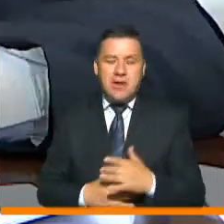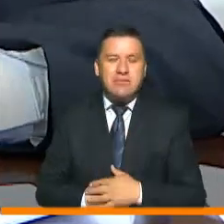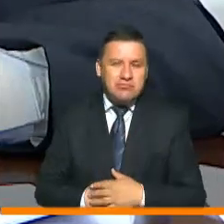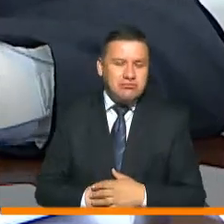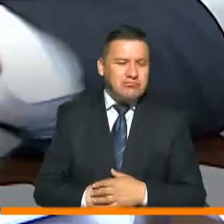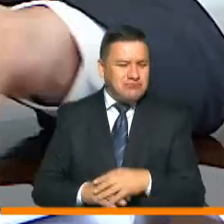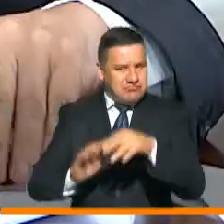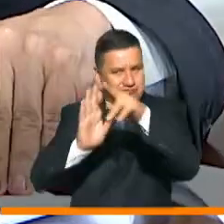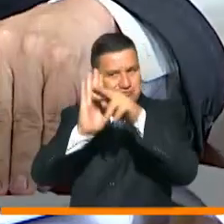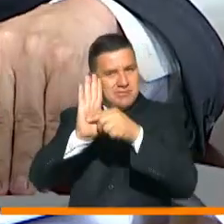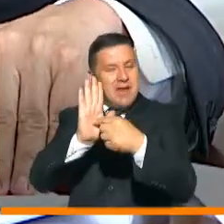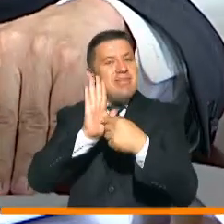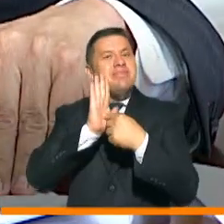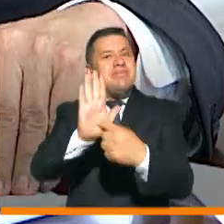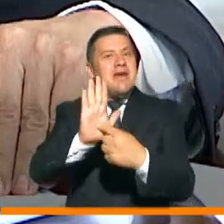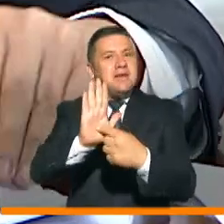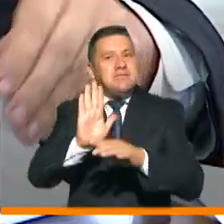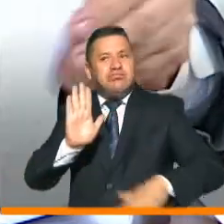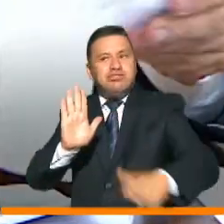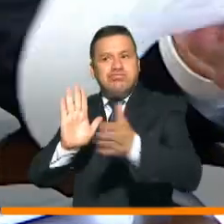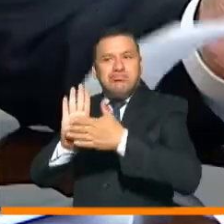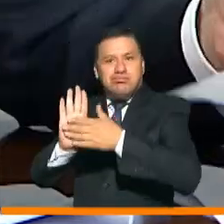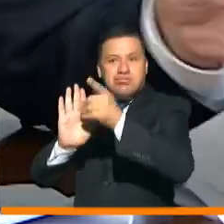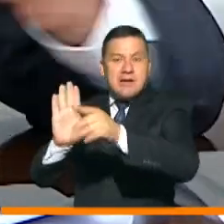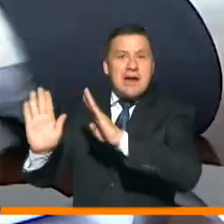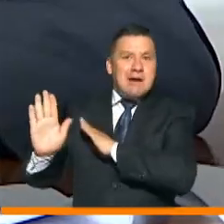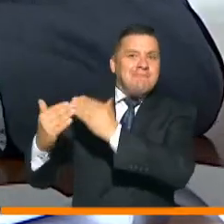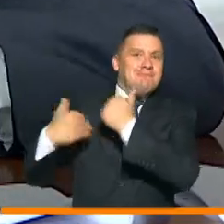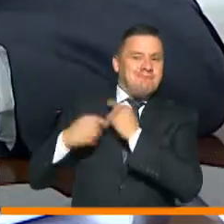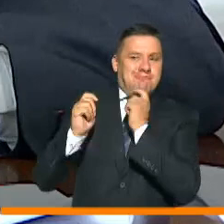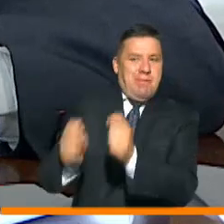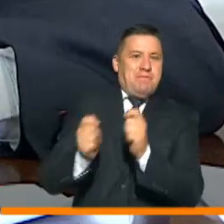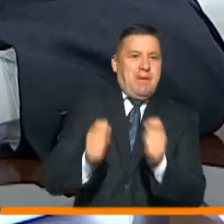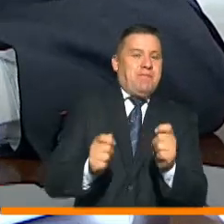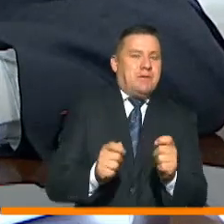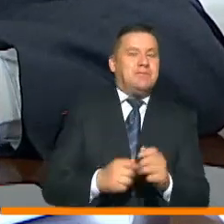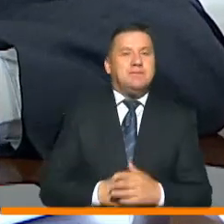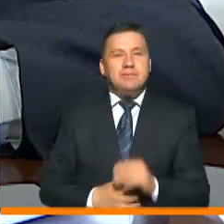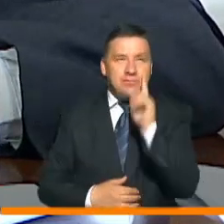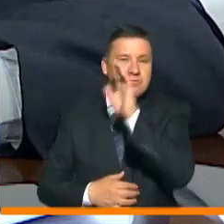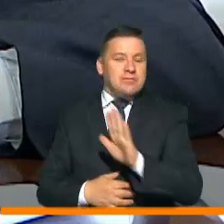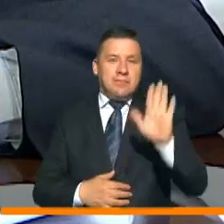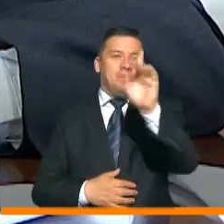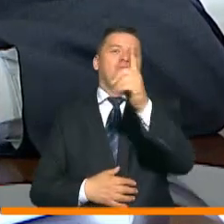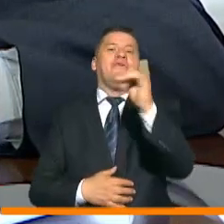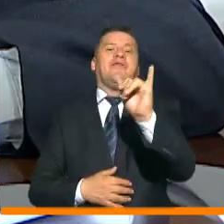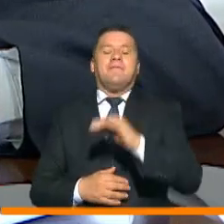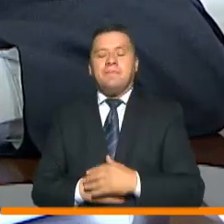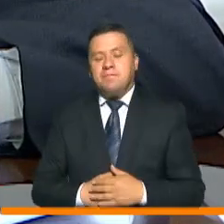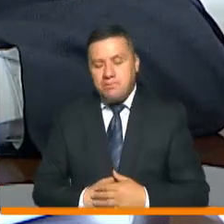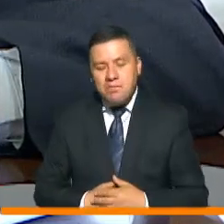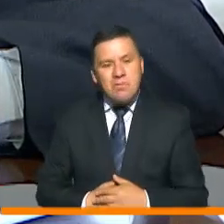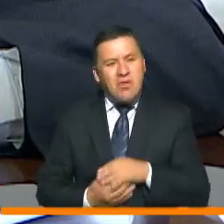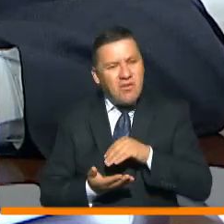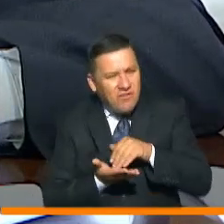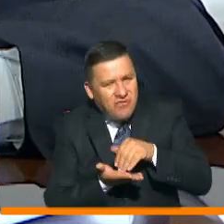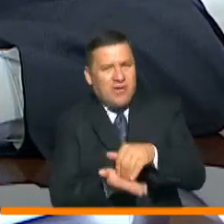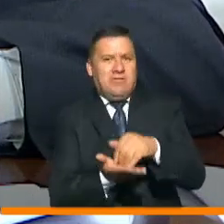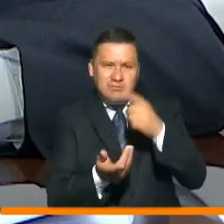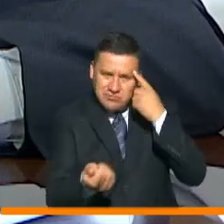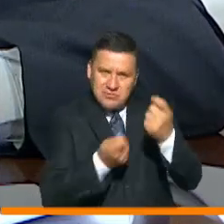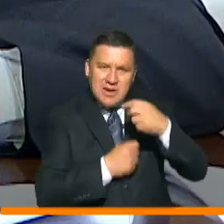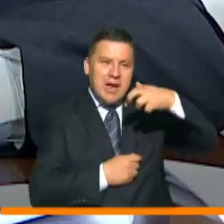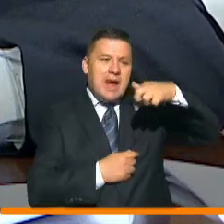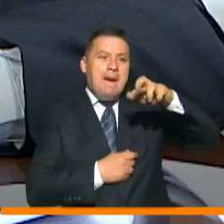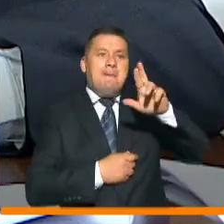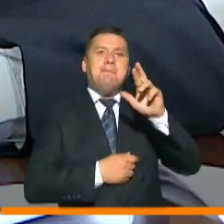La regulación deberá presentarse en las zonas y donde se presenten las condiciones expuestas. Y por último, fortalecer la estrategia